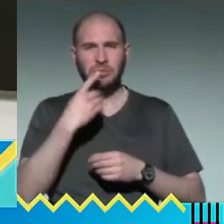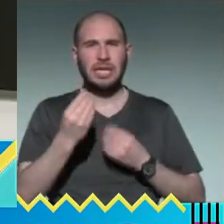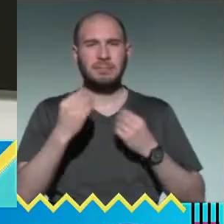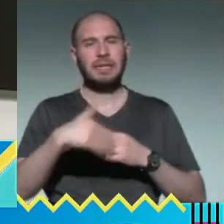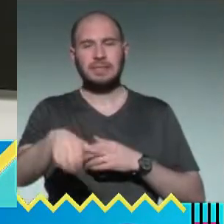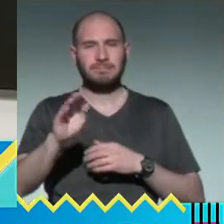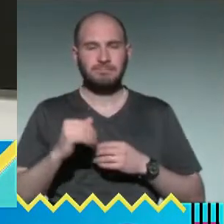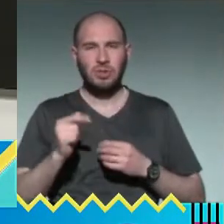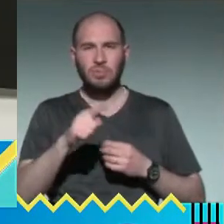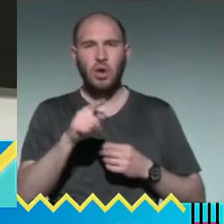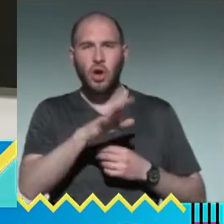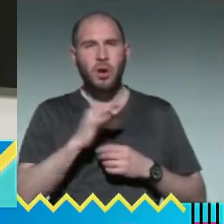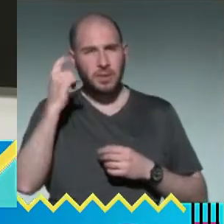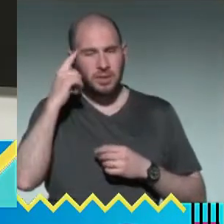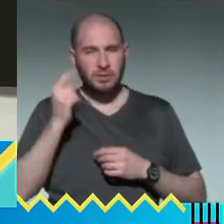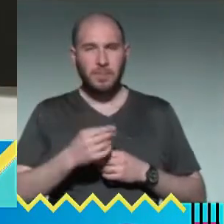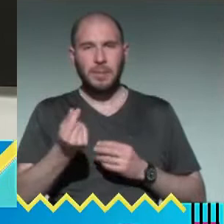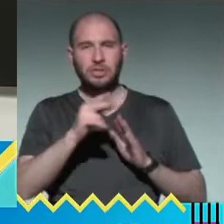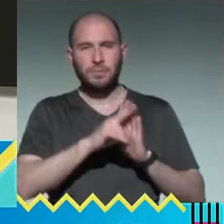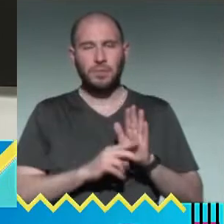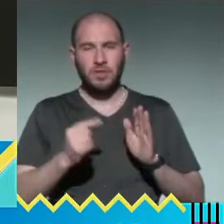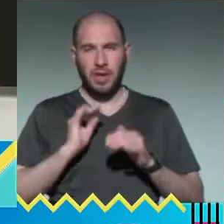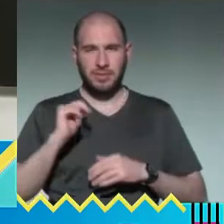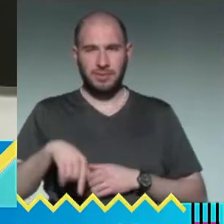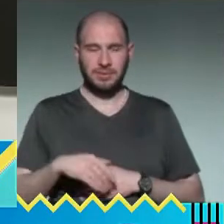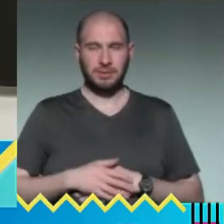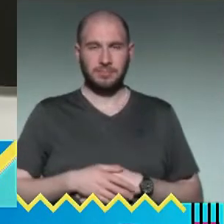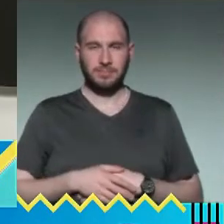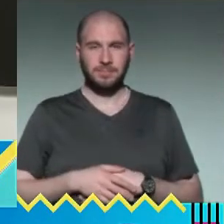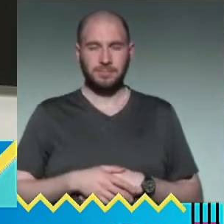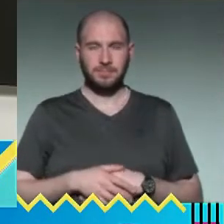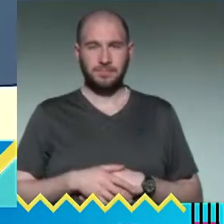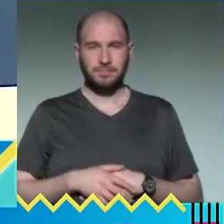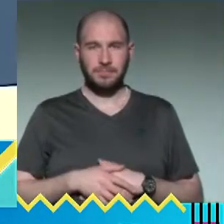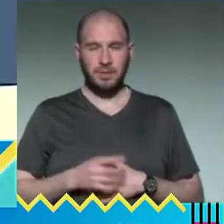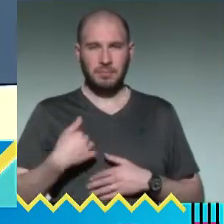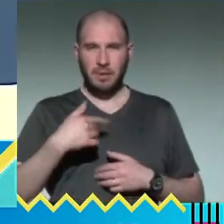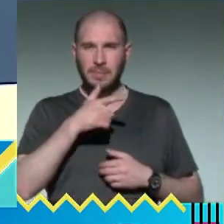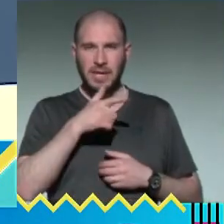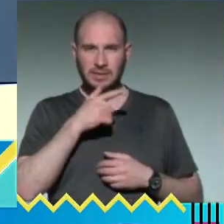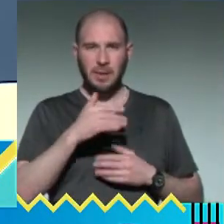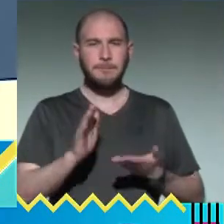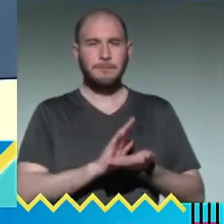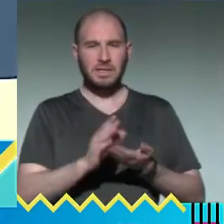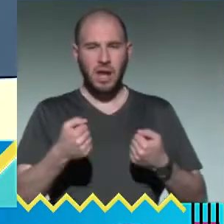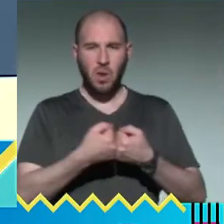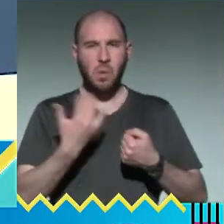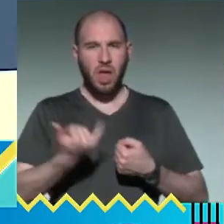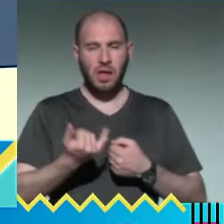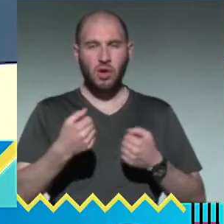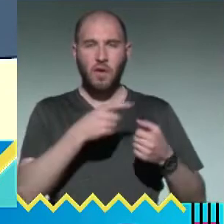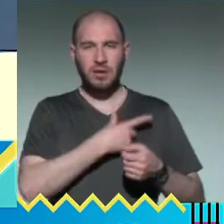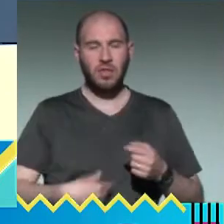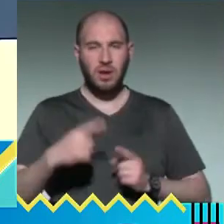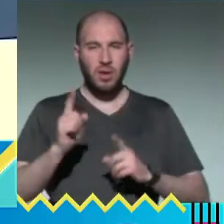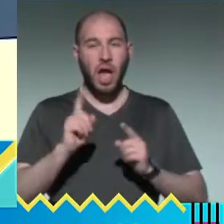pasar? ¿Cómo lo lees el presupuesto de este año? Yo creo que hay una base de consenso en algunos